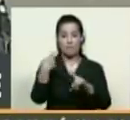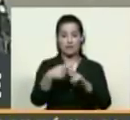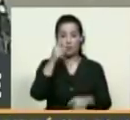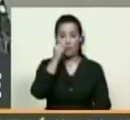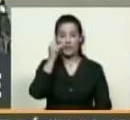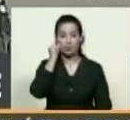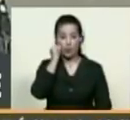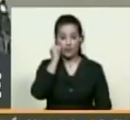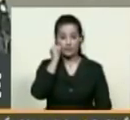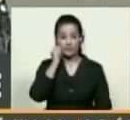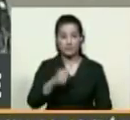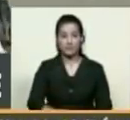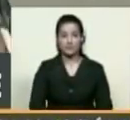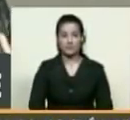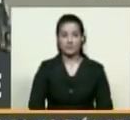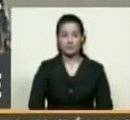mujeres.